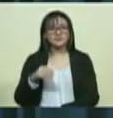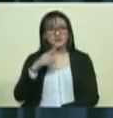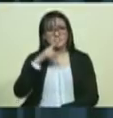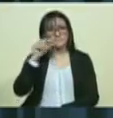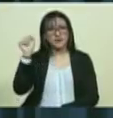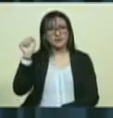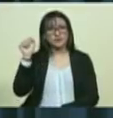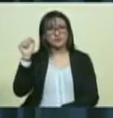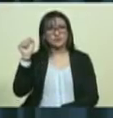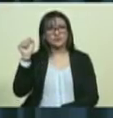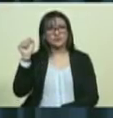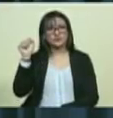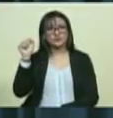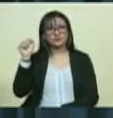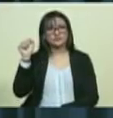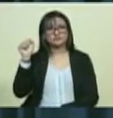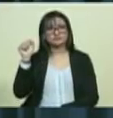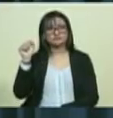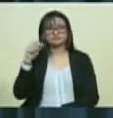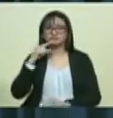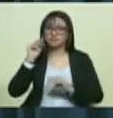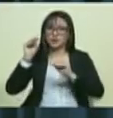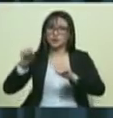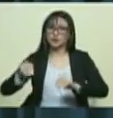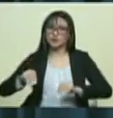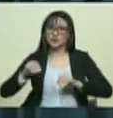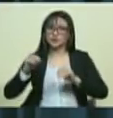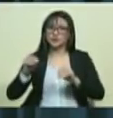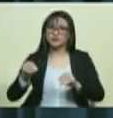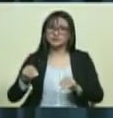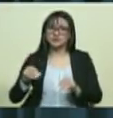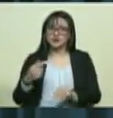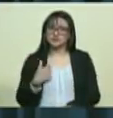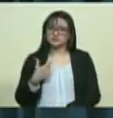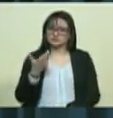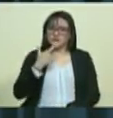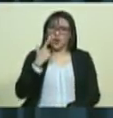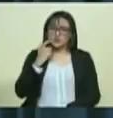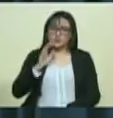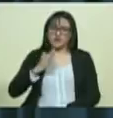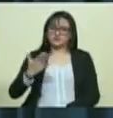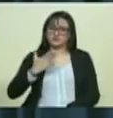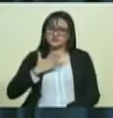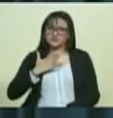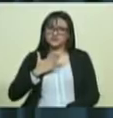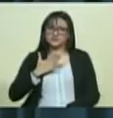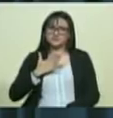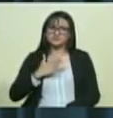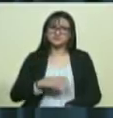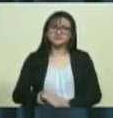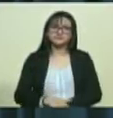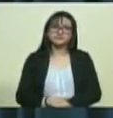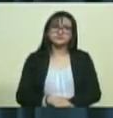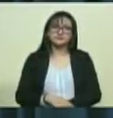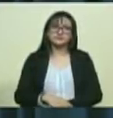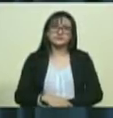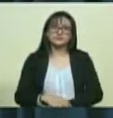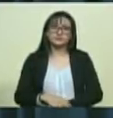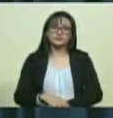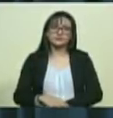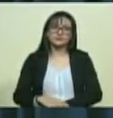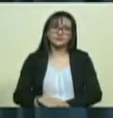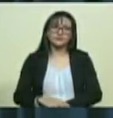dicho y es además nuestra nuestro accionar nuestra costumbre aquí tenemos un dicho que señala que obras son amores